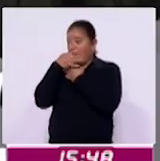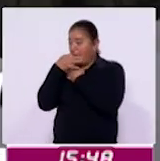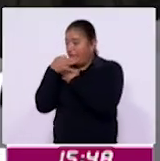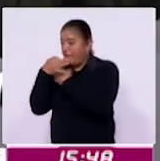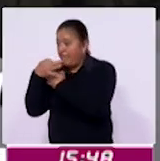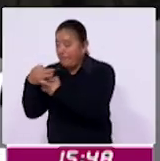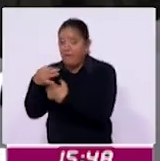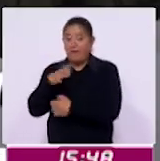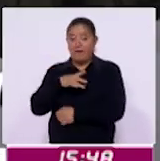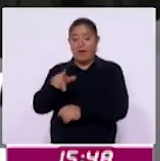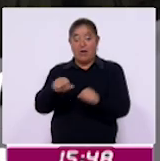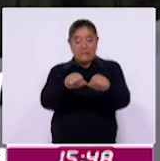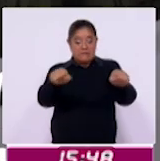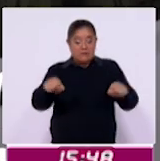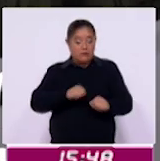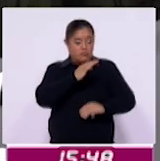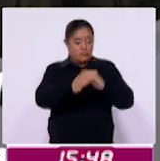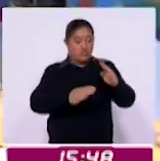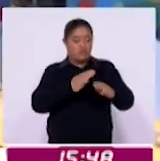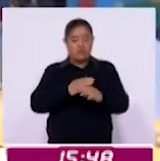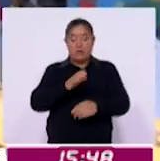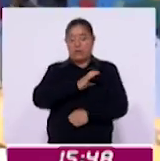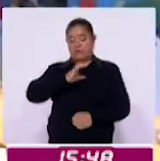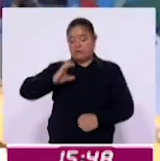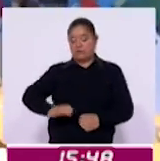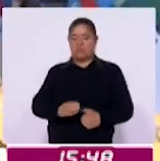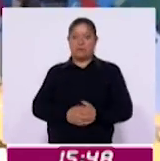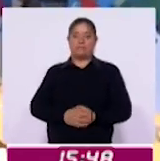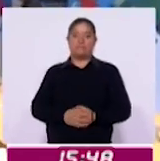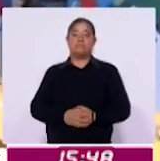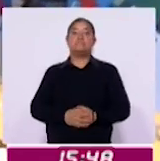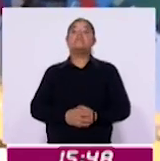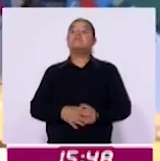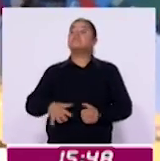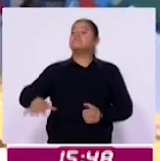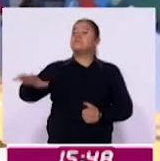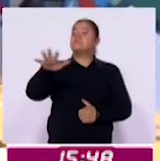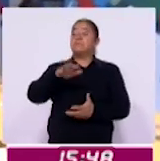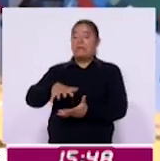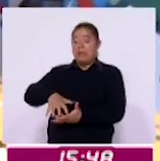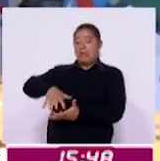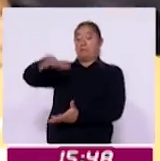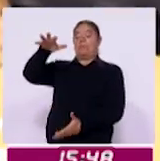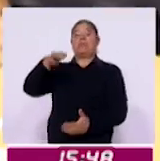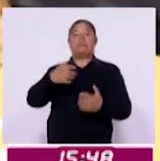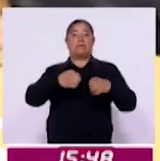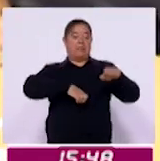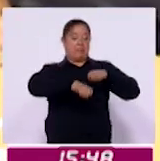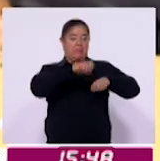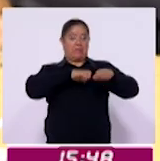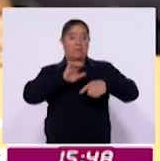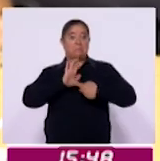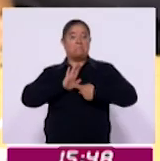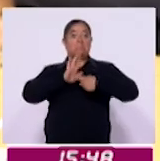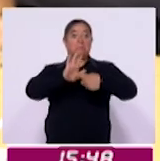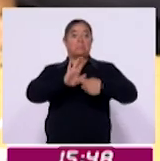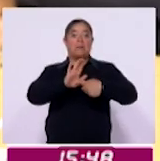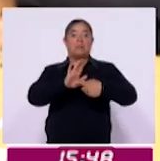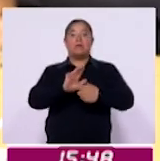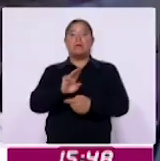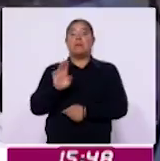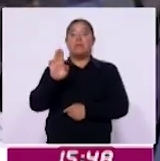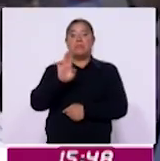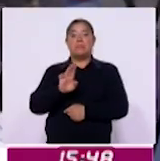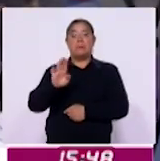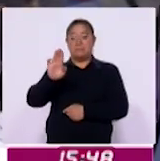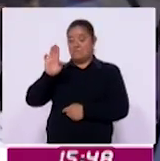el inicio del Salón Mundial del Móvil en China. Algunas de las mayores empresas chinas presentaron el miércoles sus últimas novedades y su